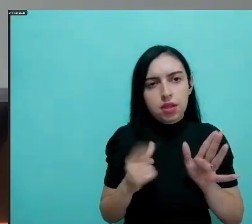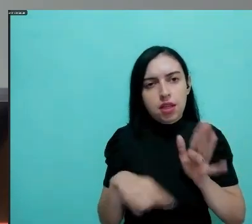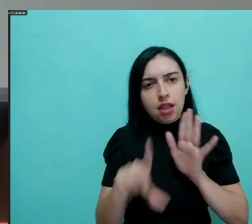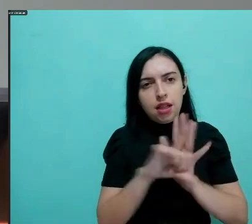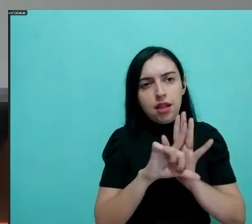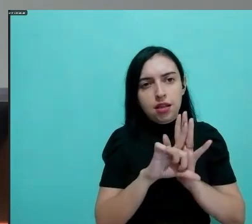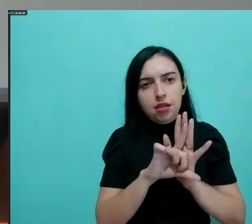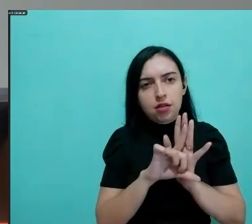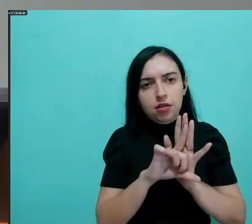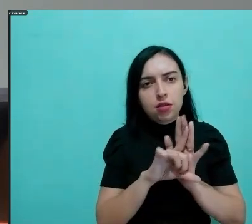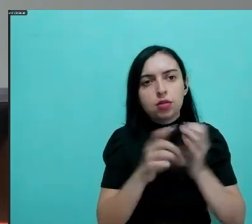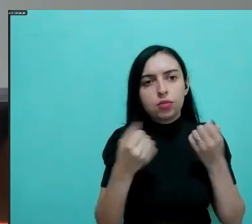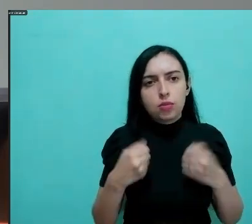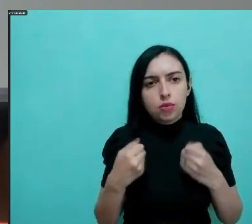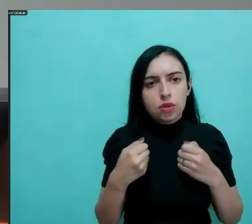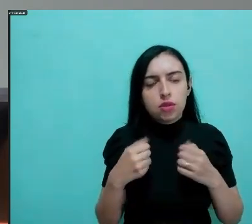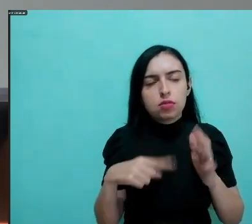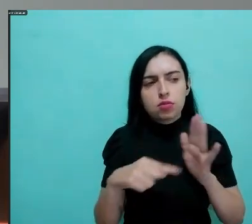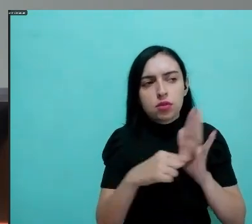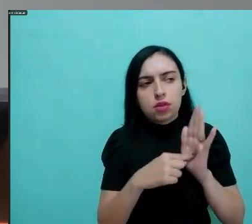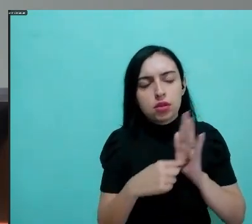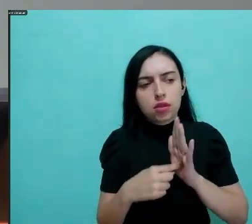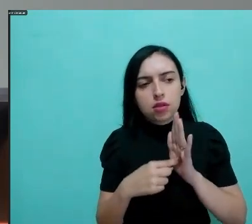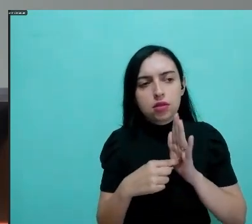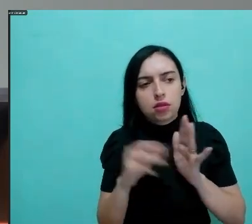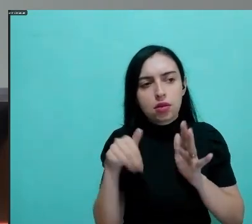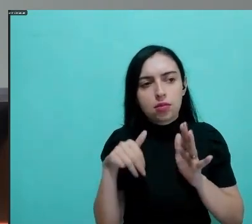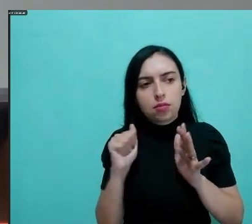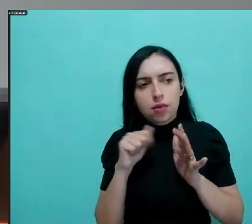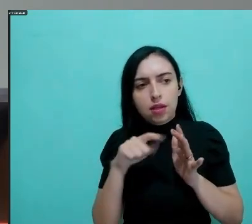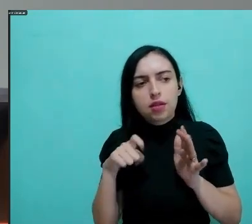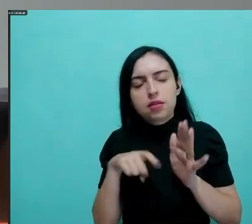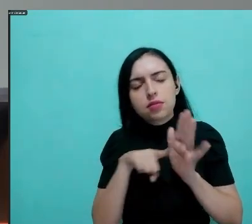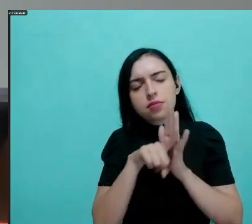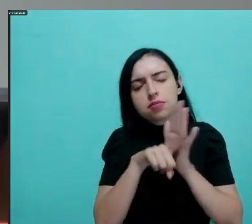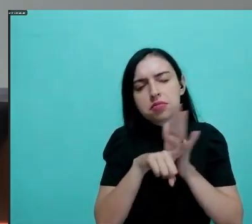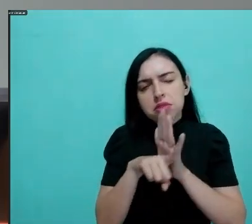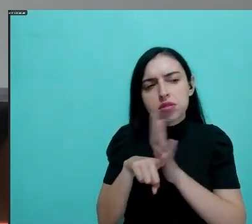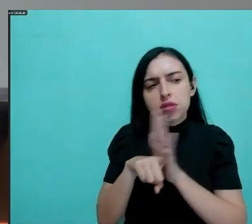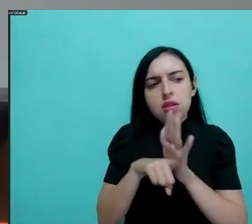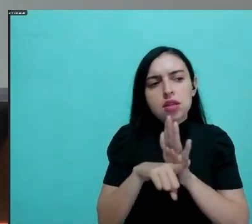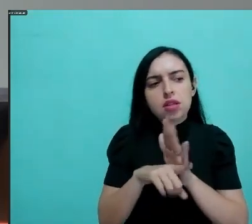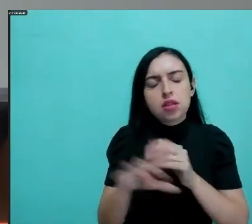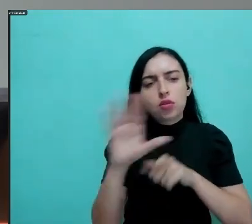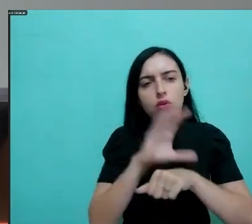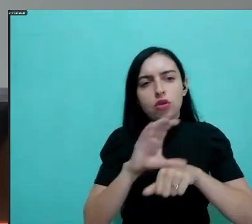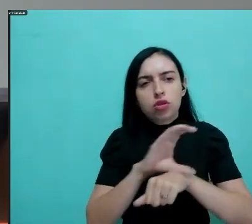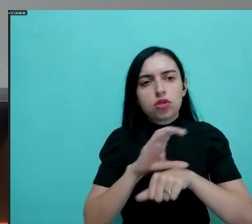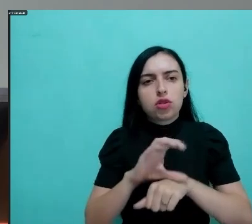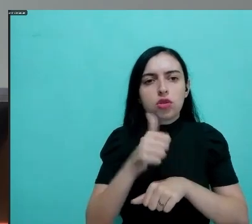había apuntado Marx analizando a la Constitución de